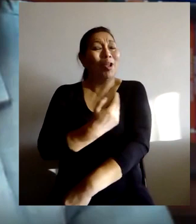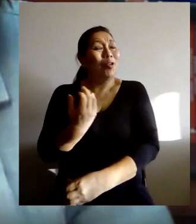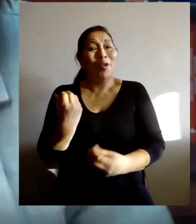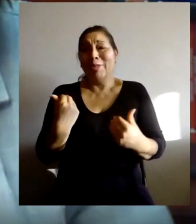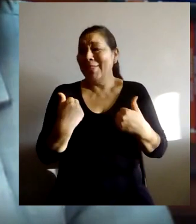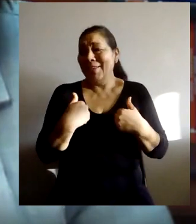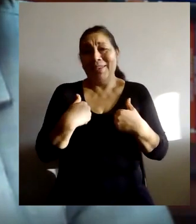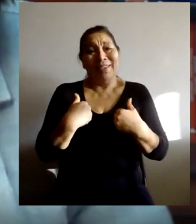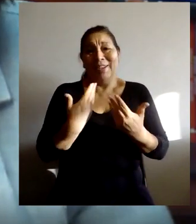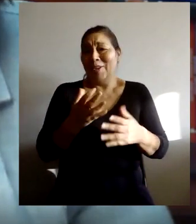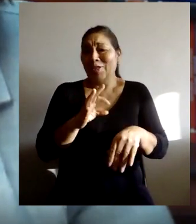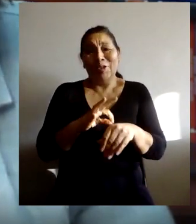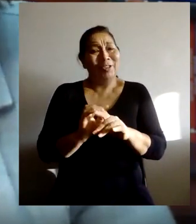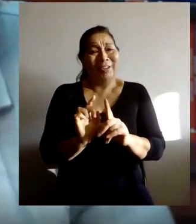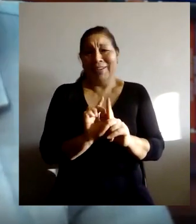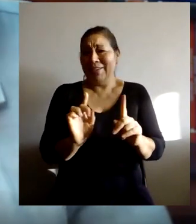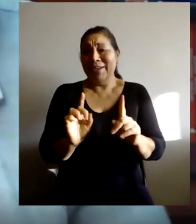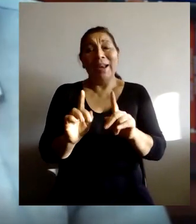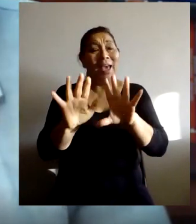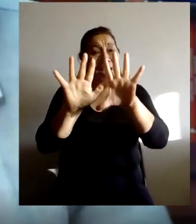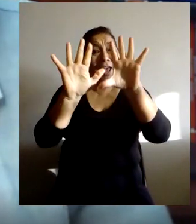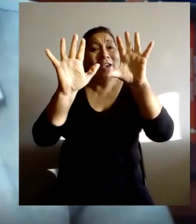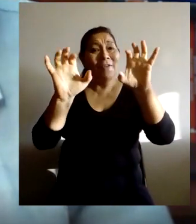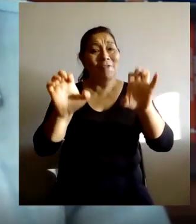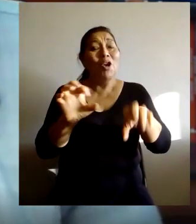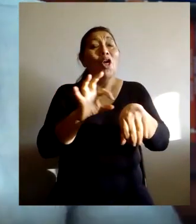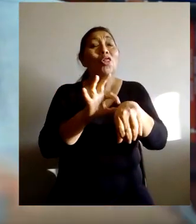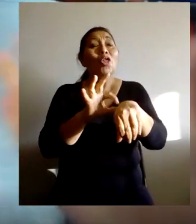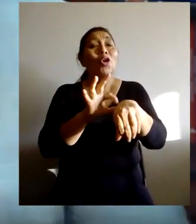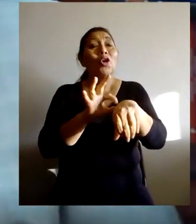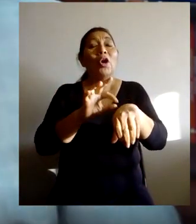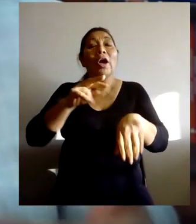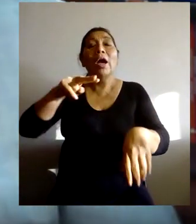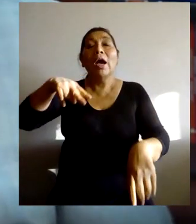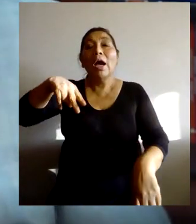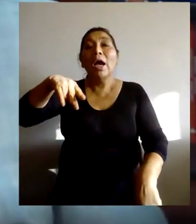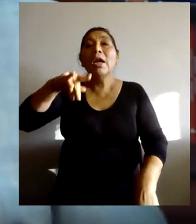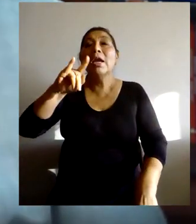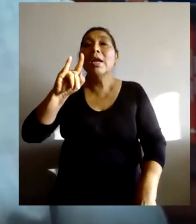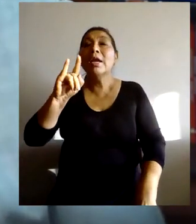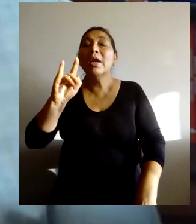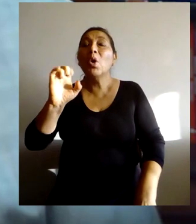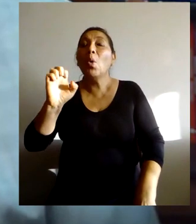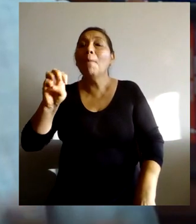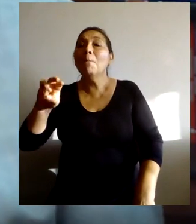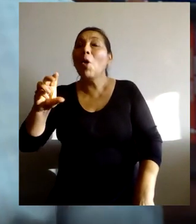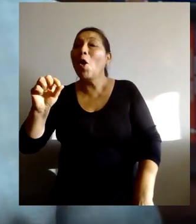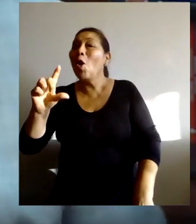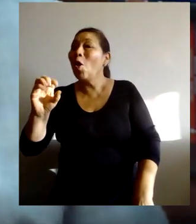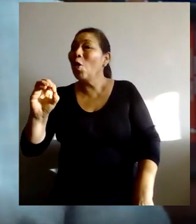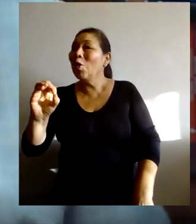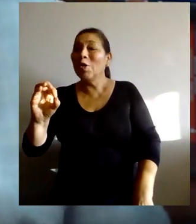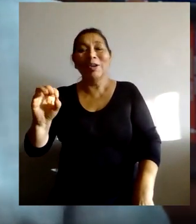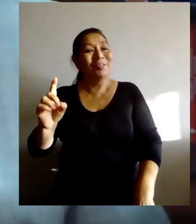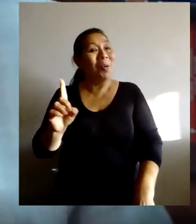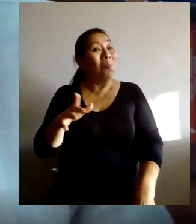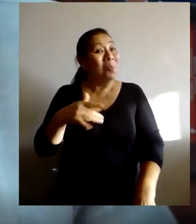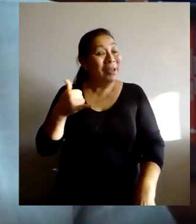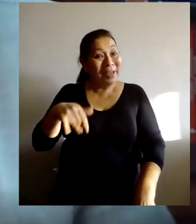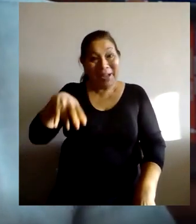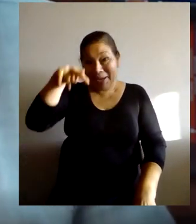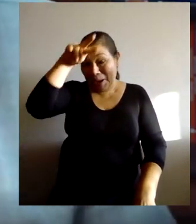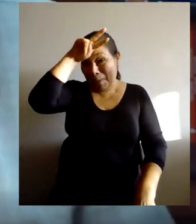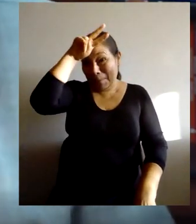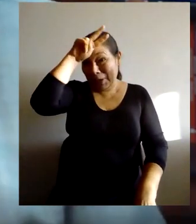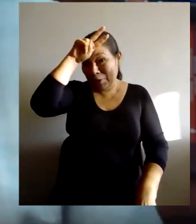tienen esa preparación a los médicos. Las evaluaciones lo hacen los médicos neumólogos, pero no todos los médicos neumólogos